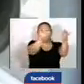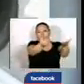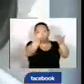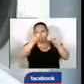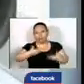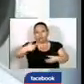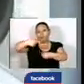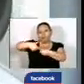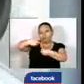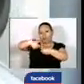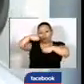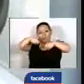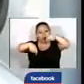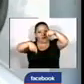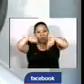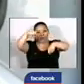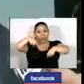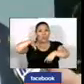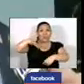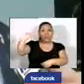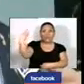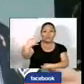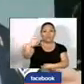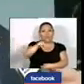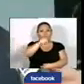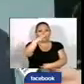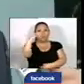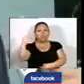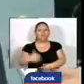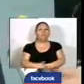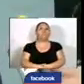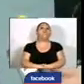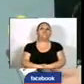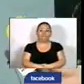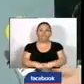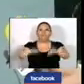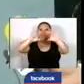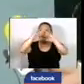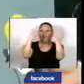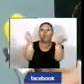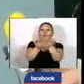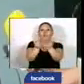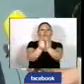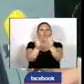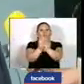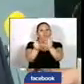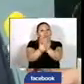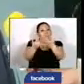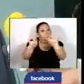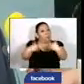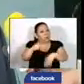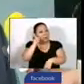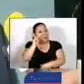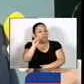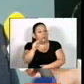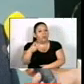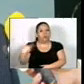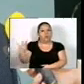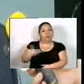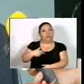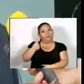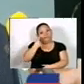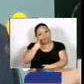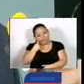petróleo e incremento en la demanda. El impacto a nivel nacional ya lo estamos viendo. Por ejemplo, nosotros hemos podido observar